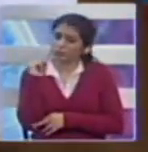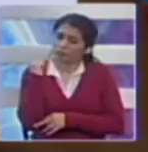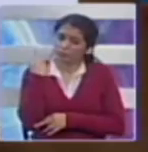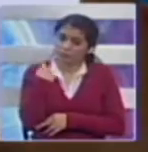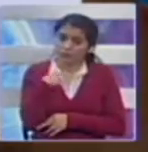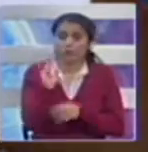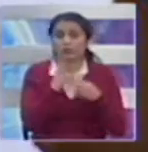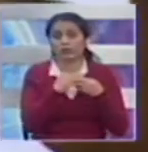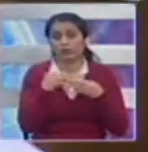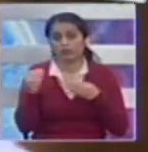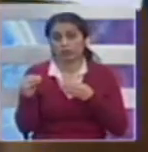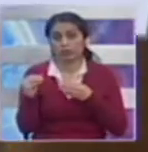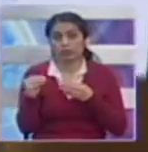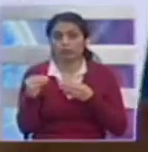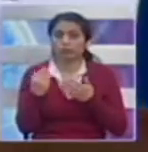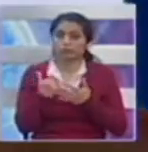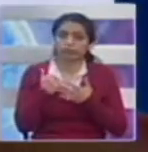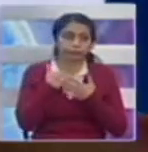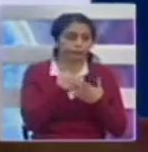de